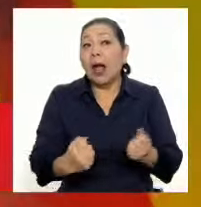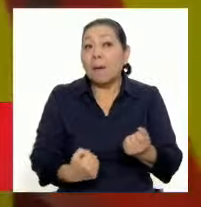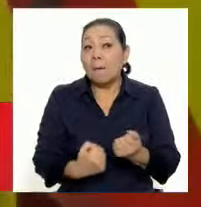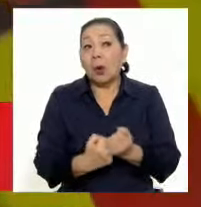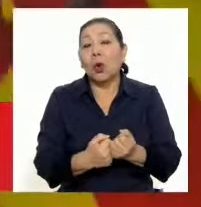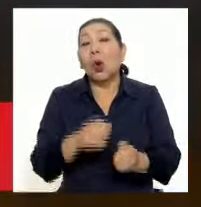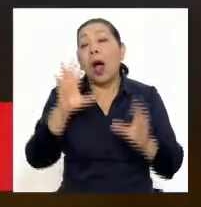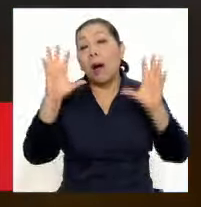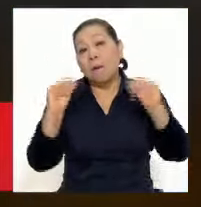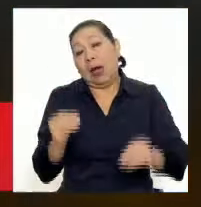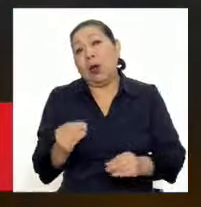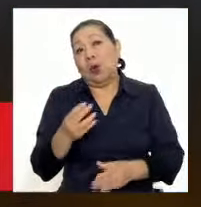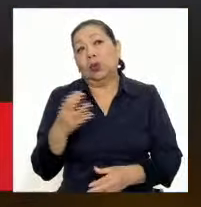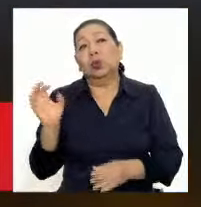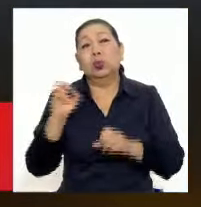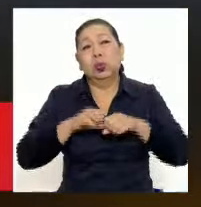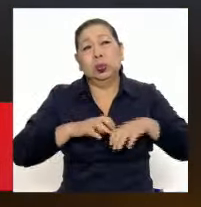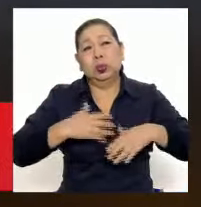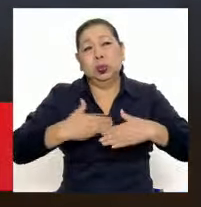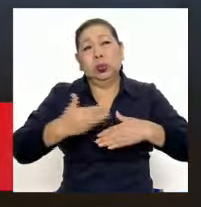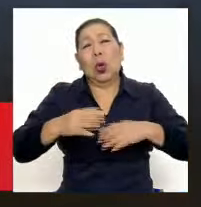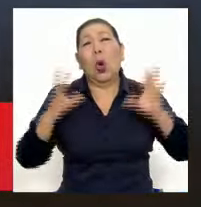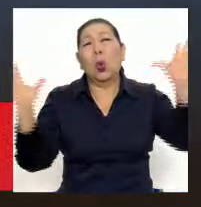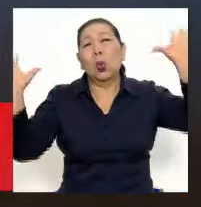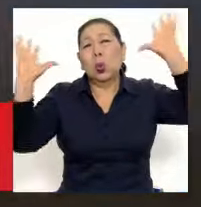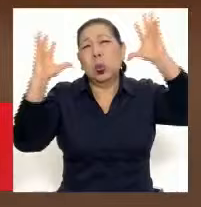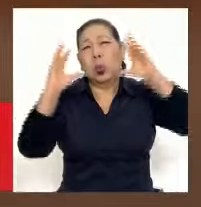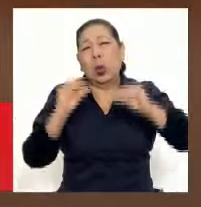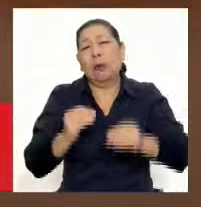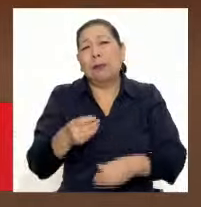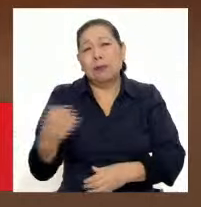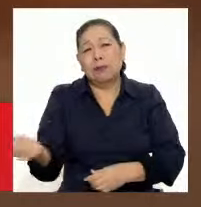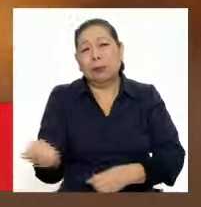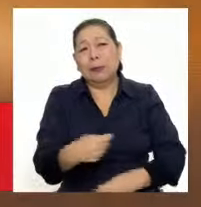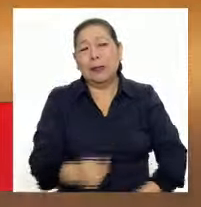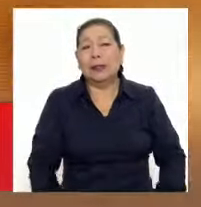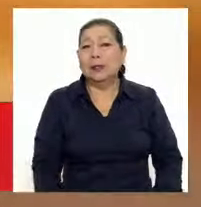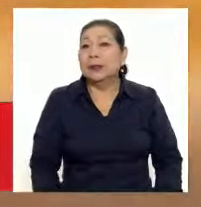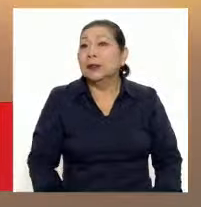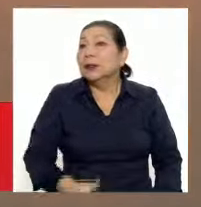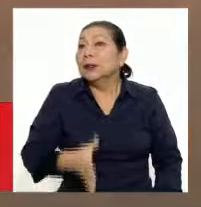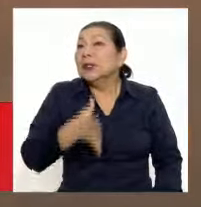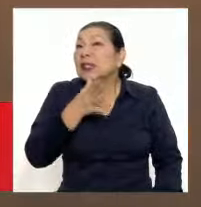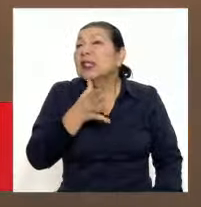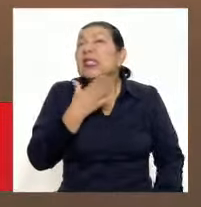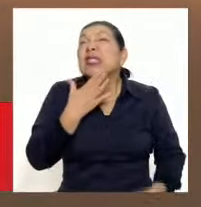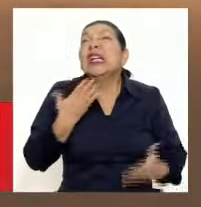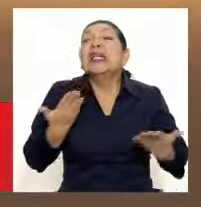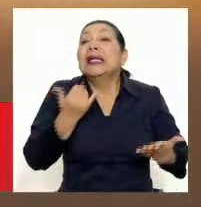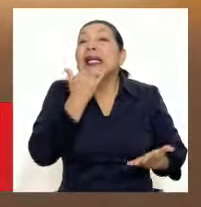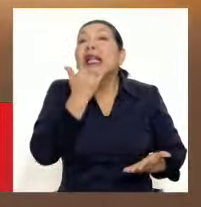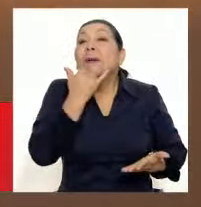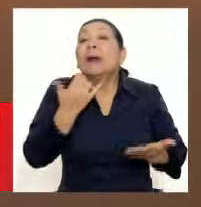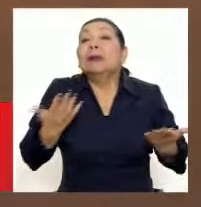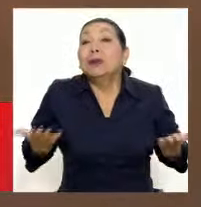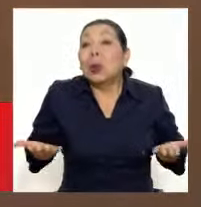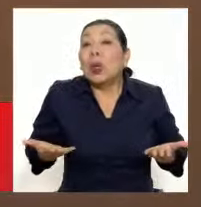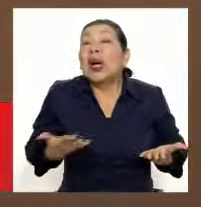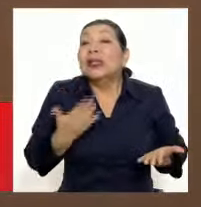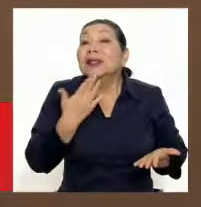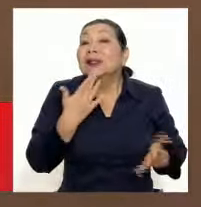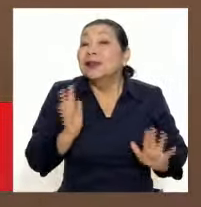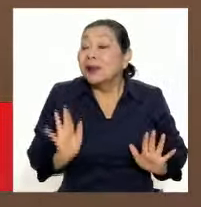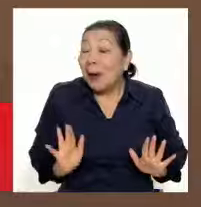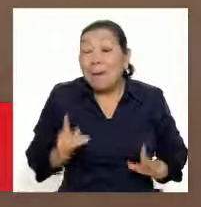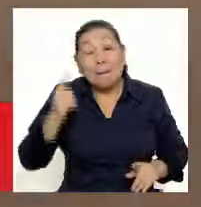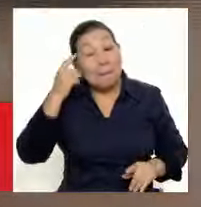sofocar el incendio, que se propagó hasta horas de la noche. Aún se desconoce las causas del siniestro, pero no se descarta